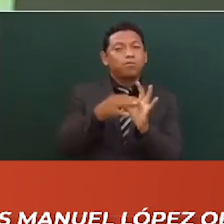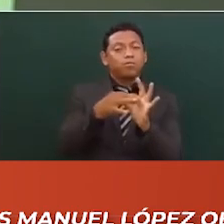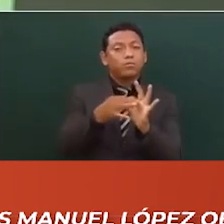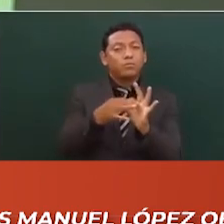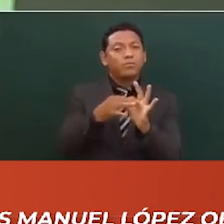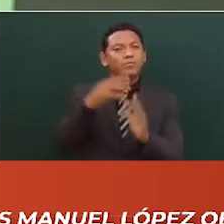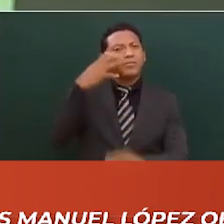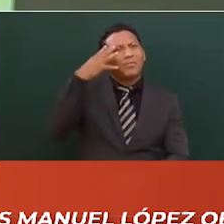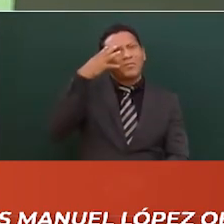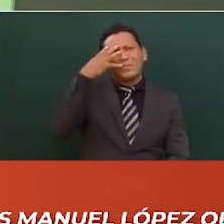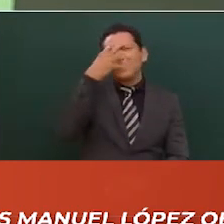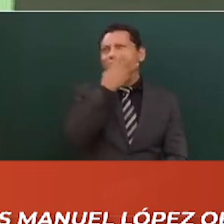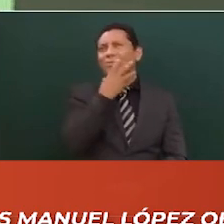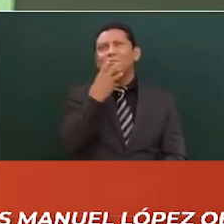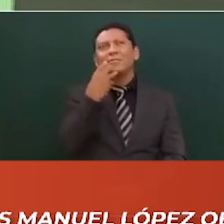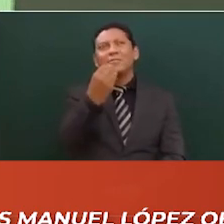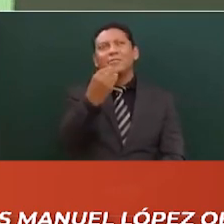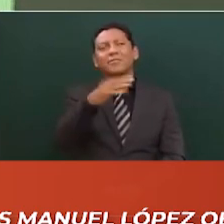Bellísimo